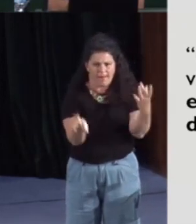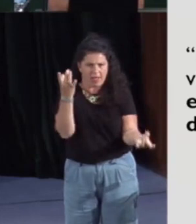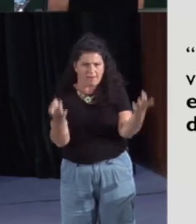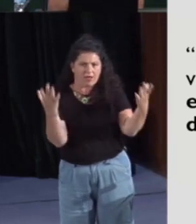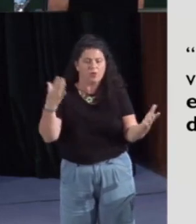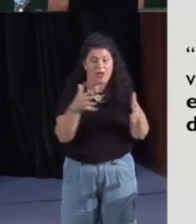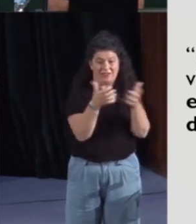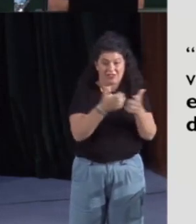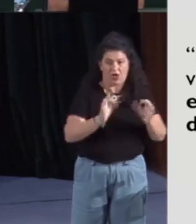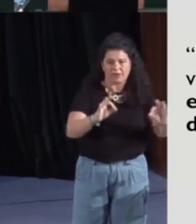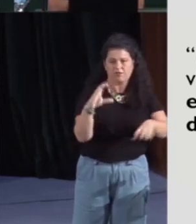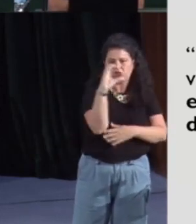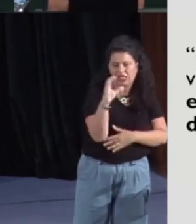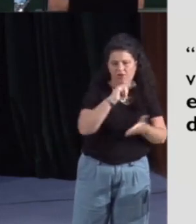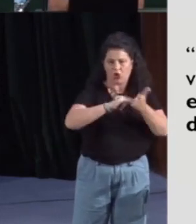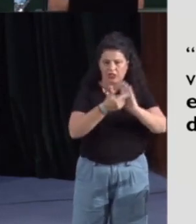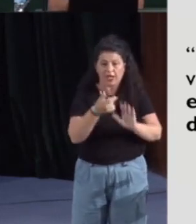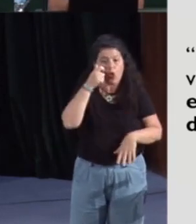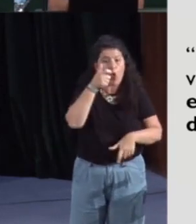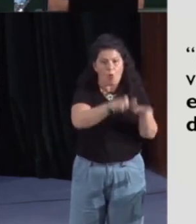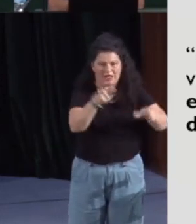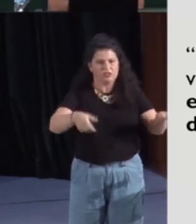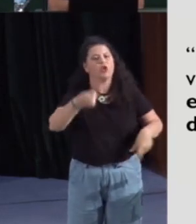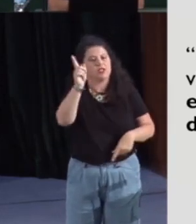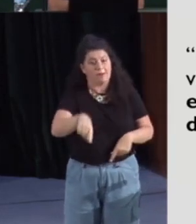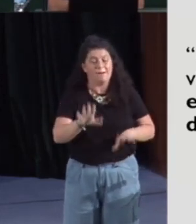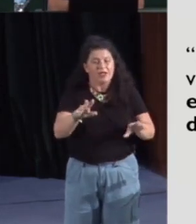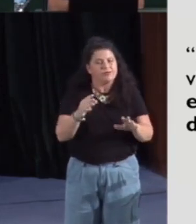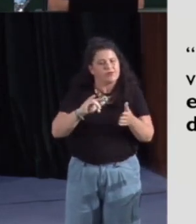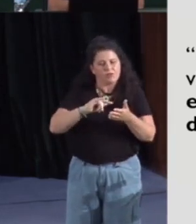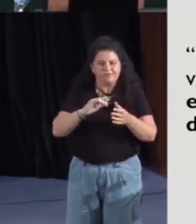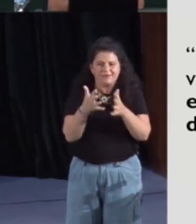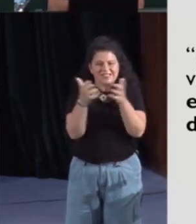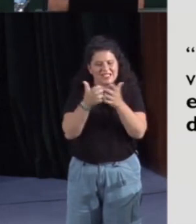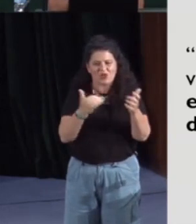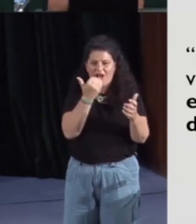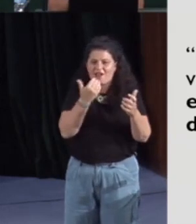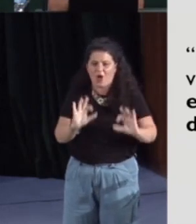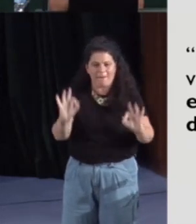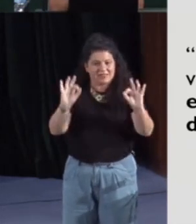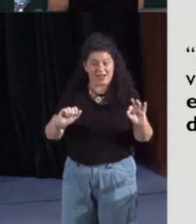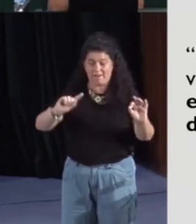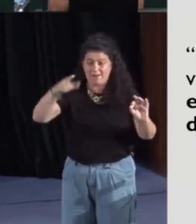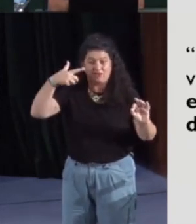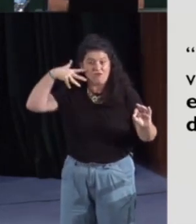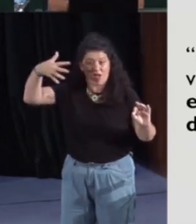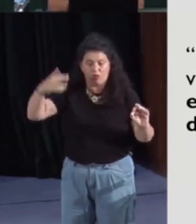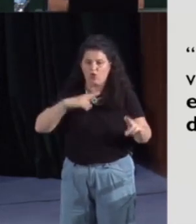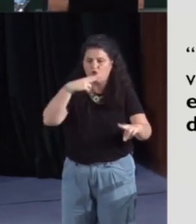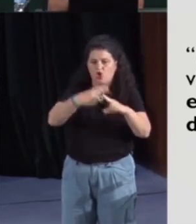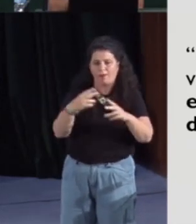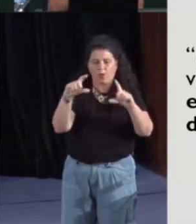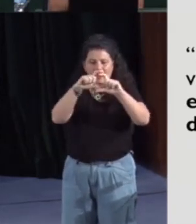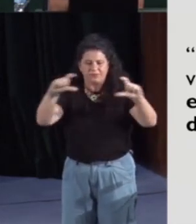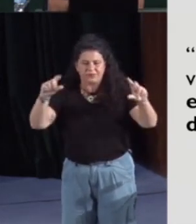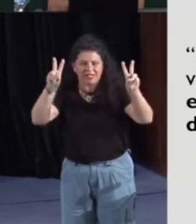texto fundamental, porque es probablemente el más conocido de todos, que es el texto que se le llama nota de cata, ¿vale?